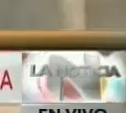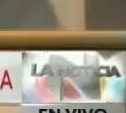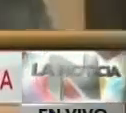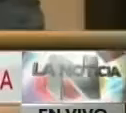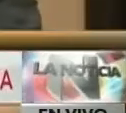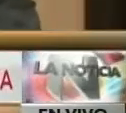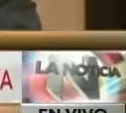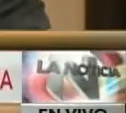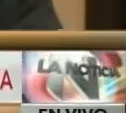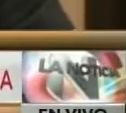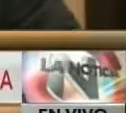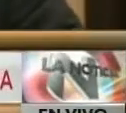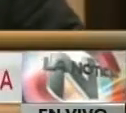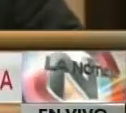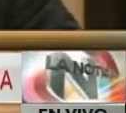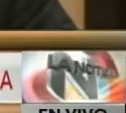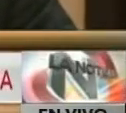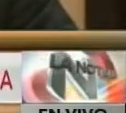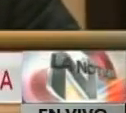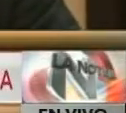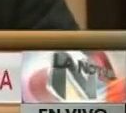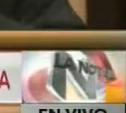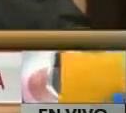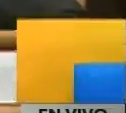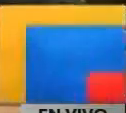Comunicado conjunto número 76.